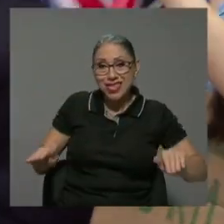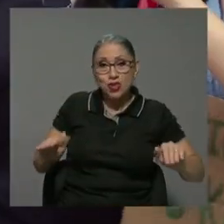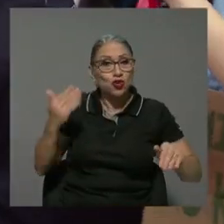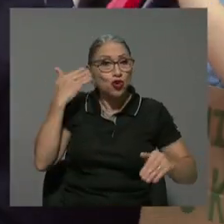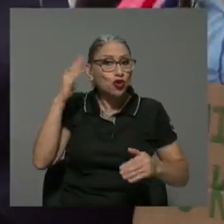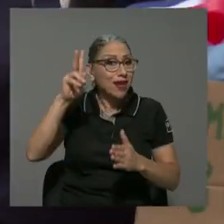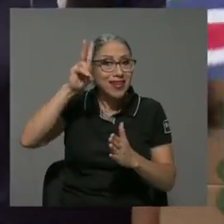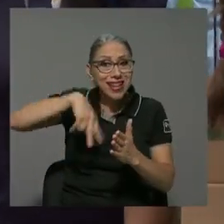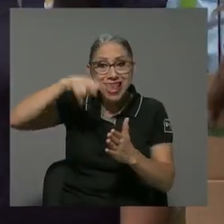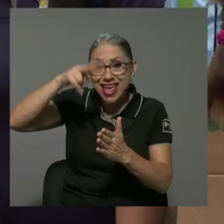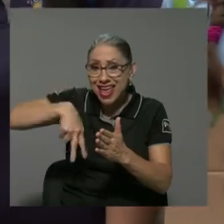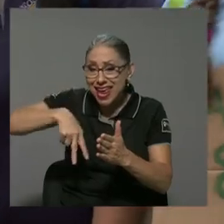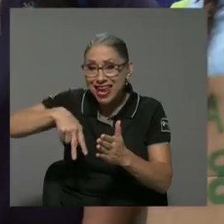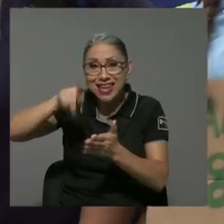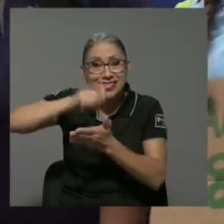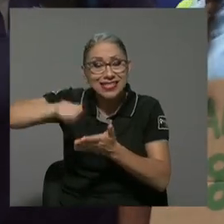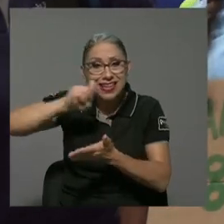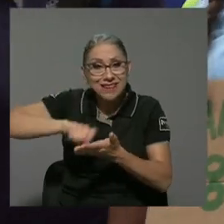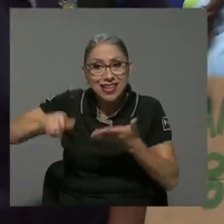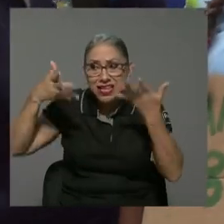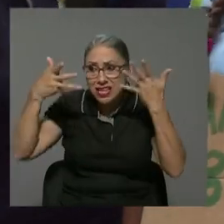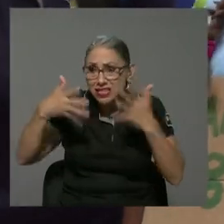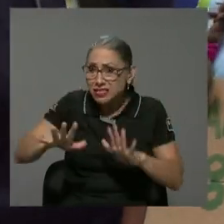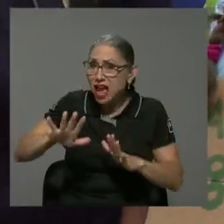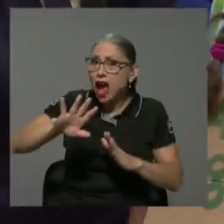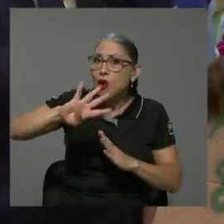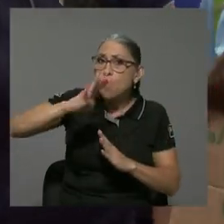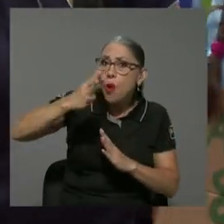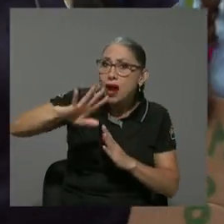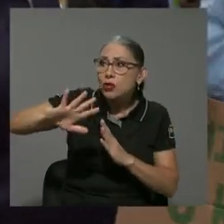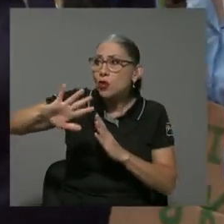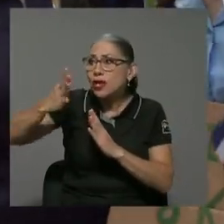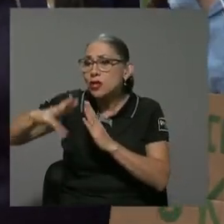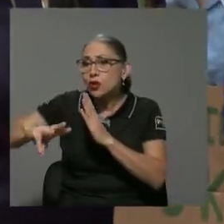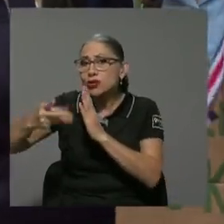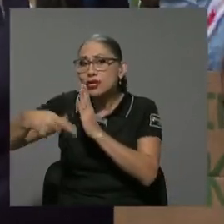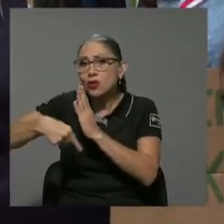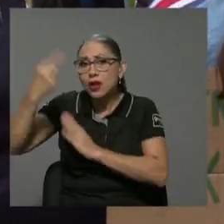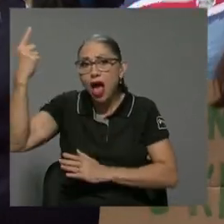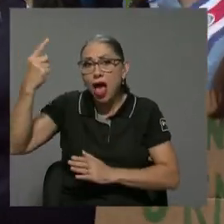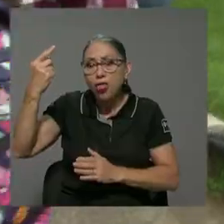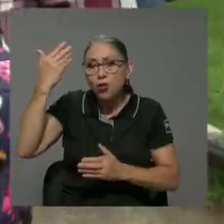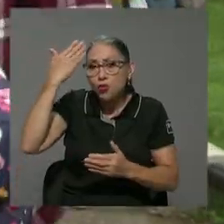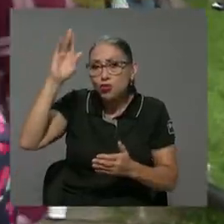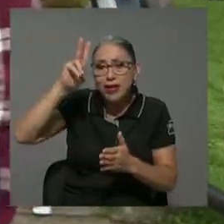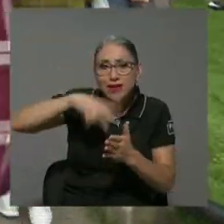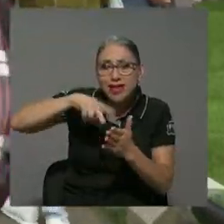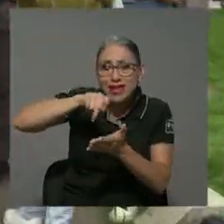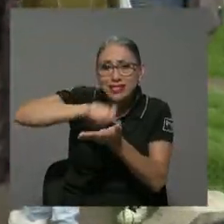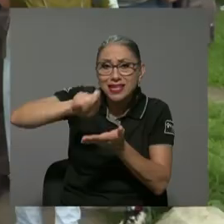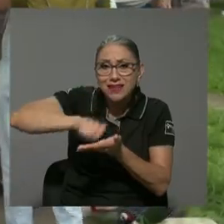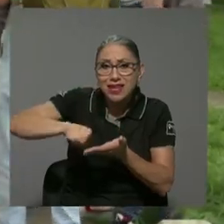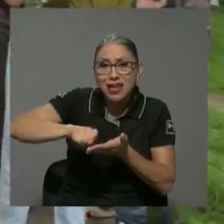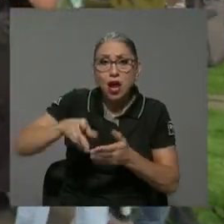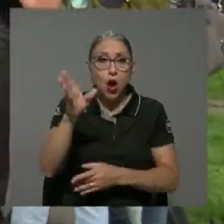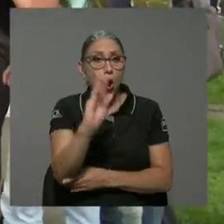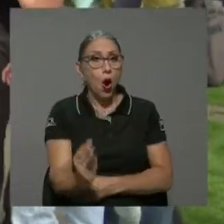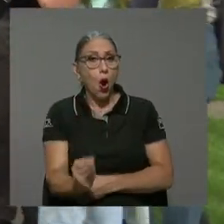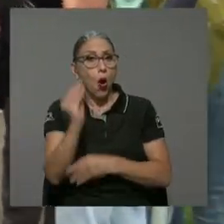quinto, sexto grande. Muchachos y muchachas que están llegando a la universidad sin entender lo que leen. Es